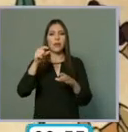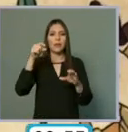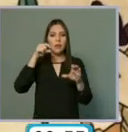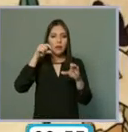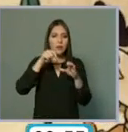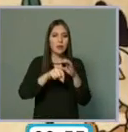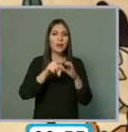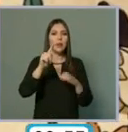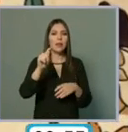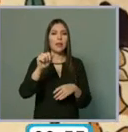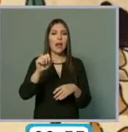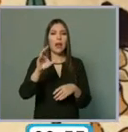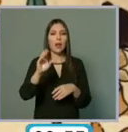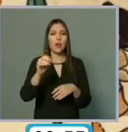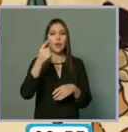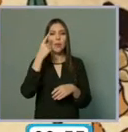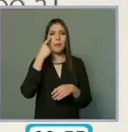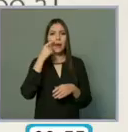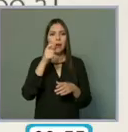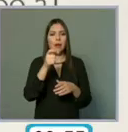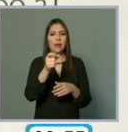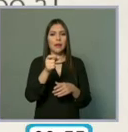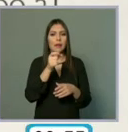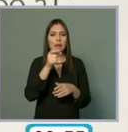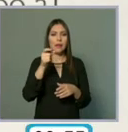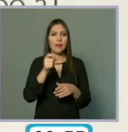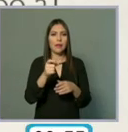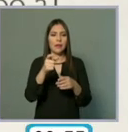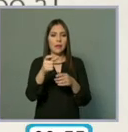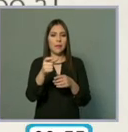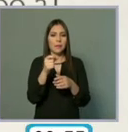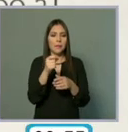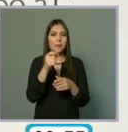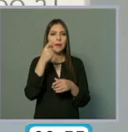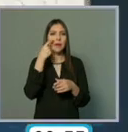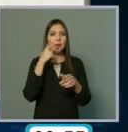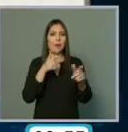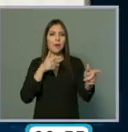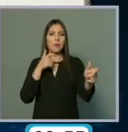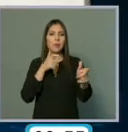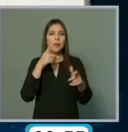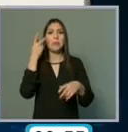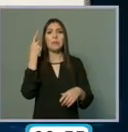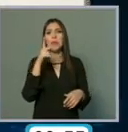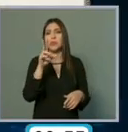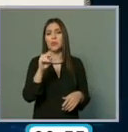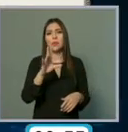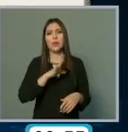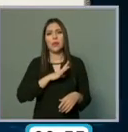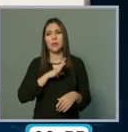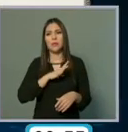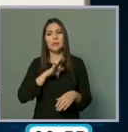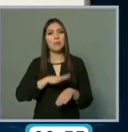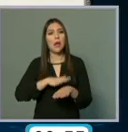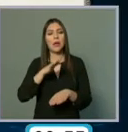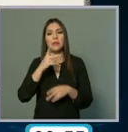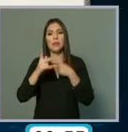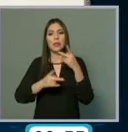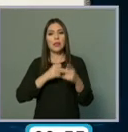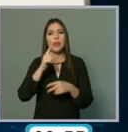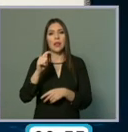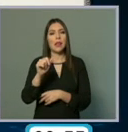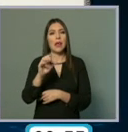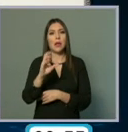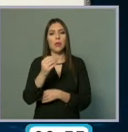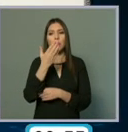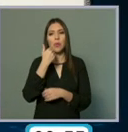el Exacto. taco, ¿no? Para apretar la pólvora. pólvora en el rifle. Pero no hay más acepciones de la